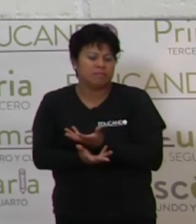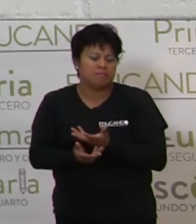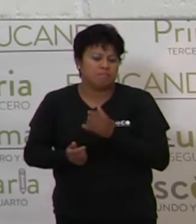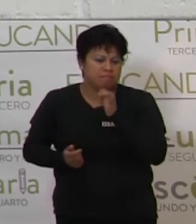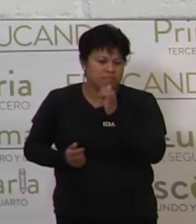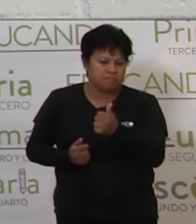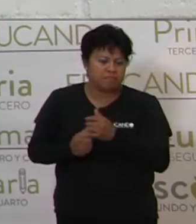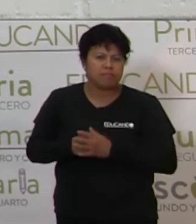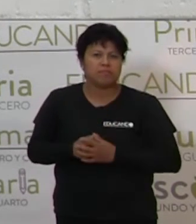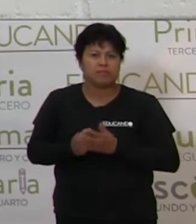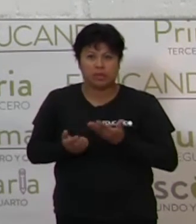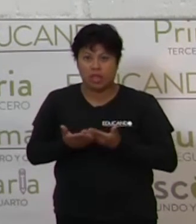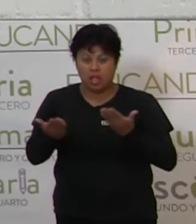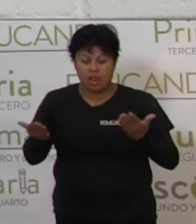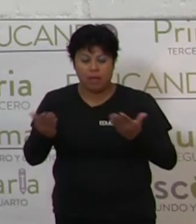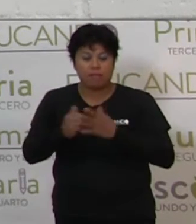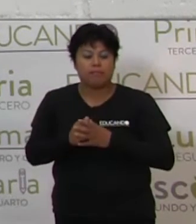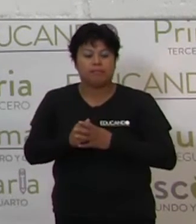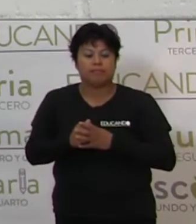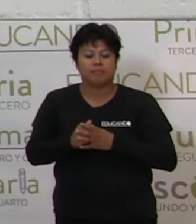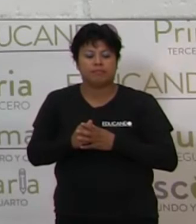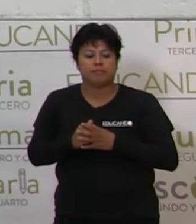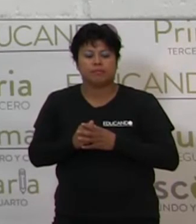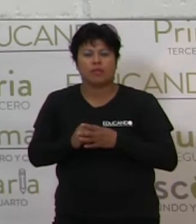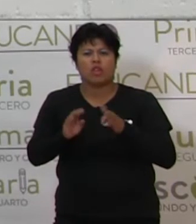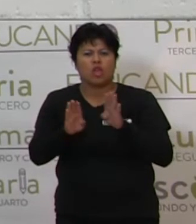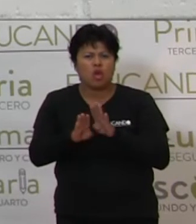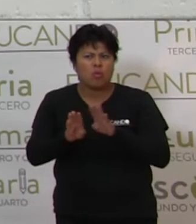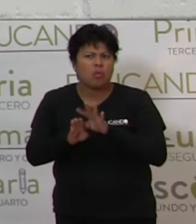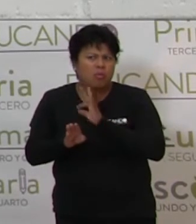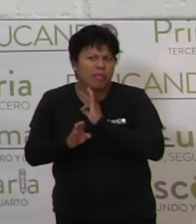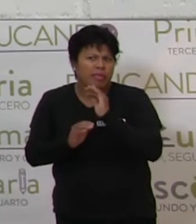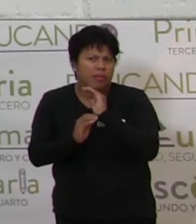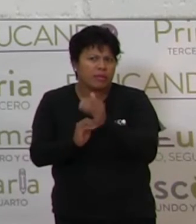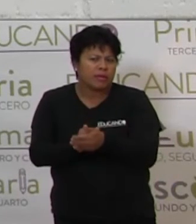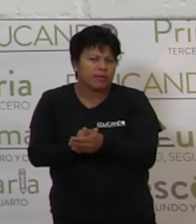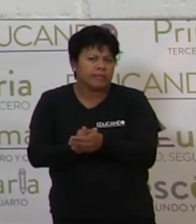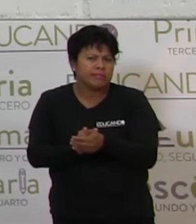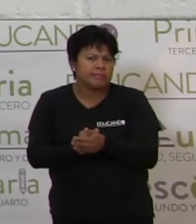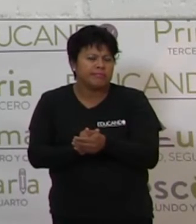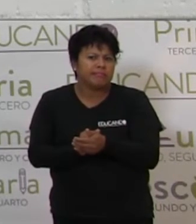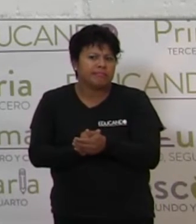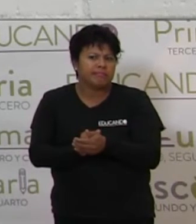contar. Ahora bien, ¿cómo habría terminado?